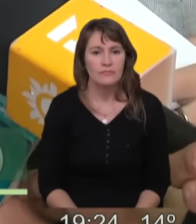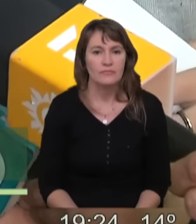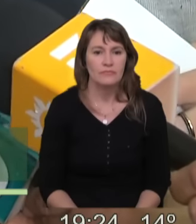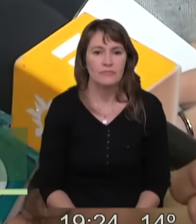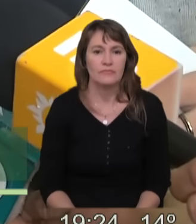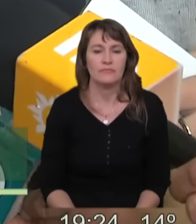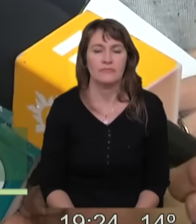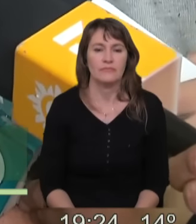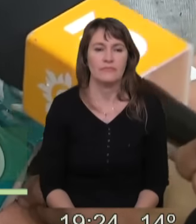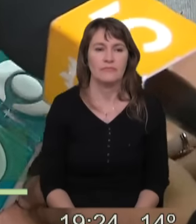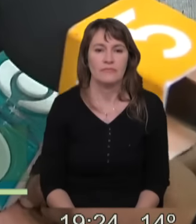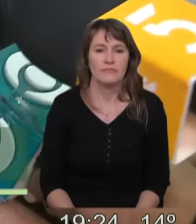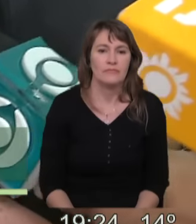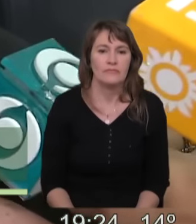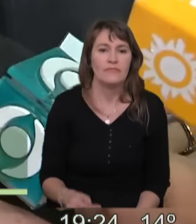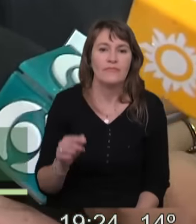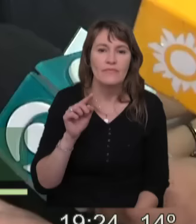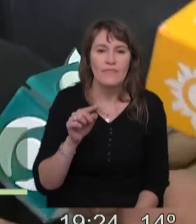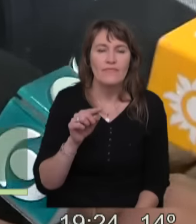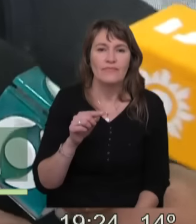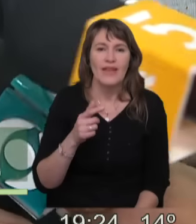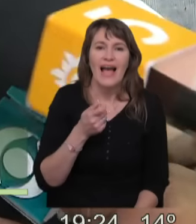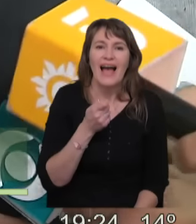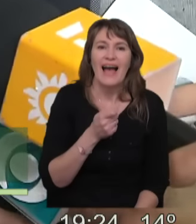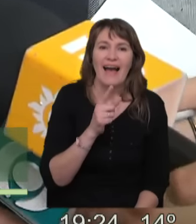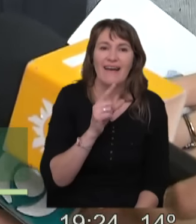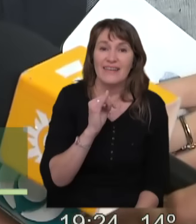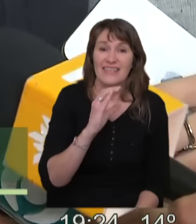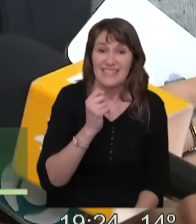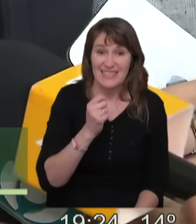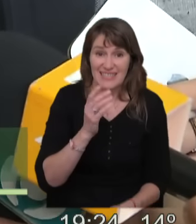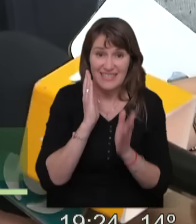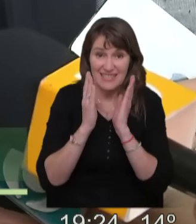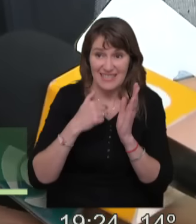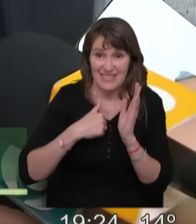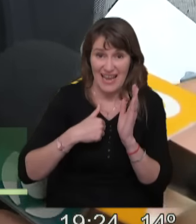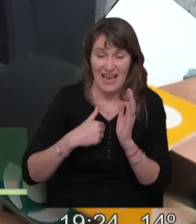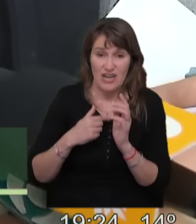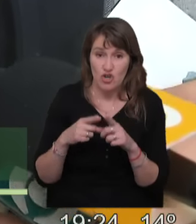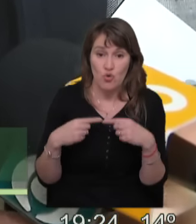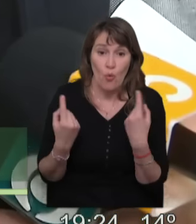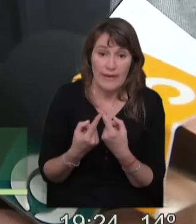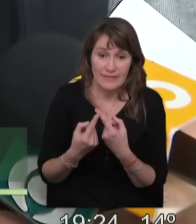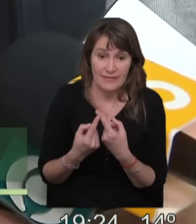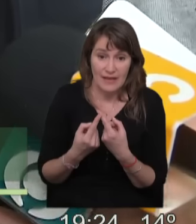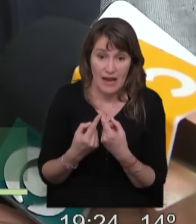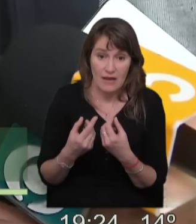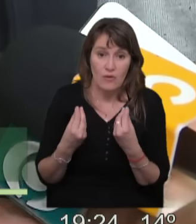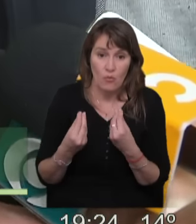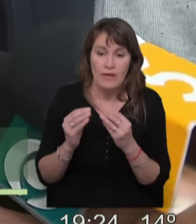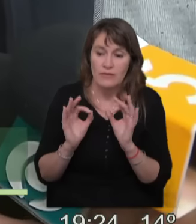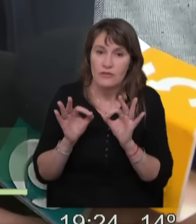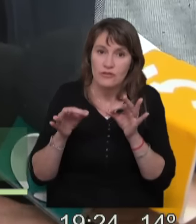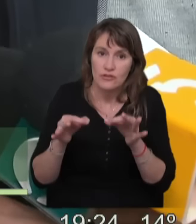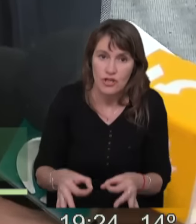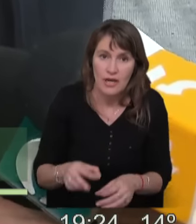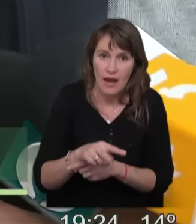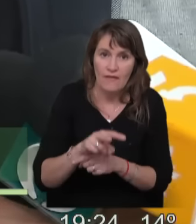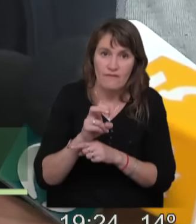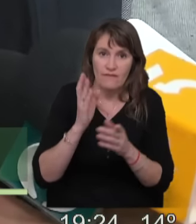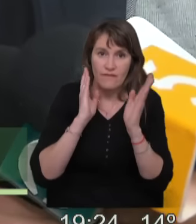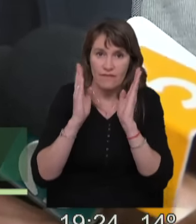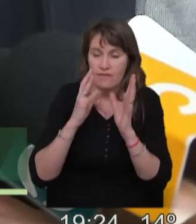Eso que usted dice de Alicia es nuestra. Recibí una gran satisfacción ahora de llegar a la fiscalía y ver que mi